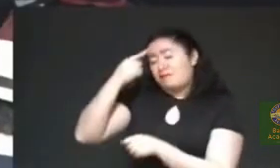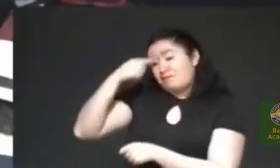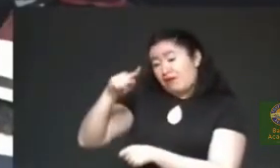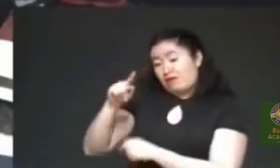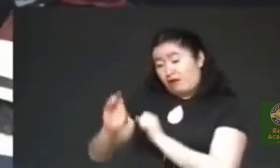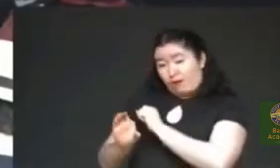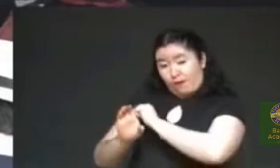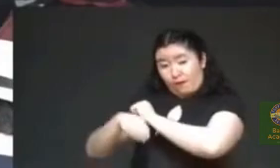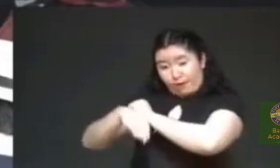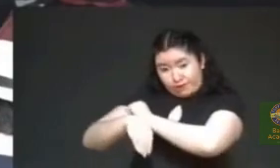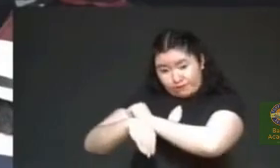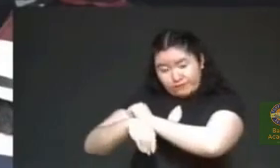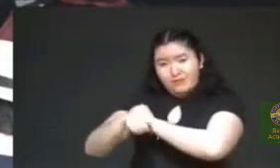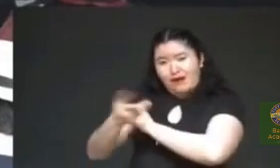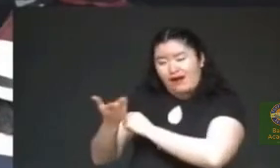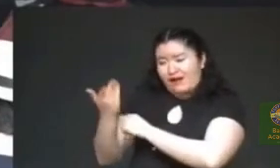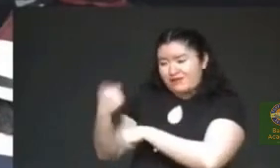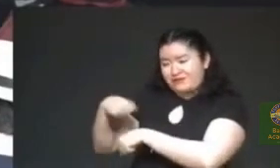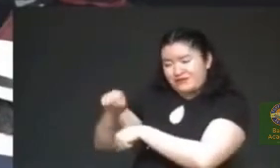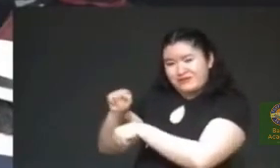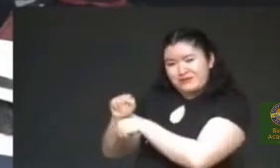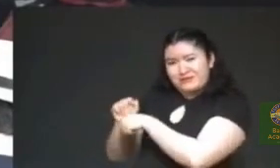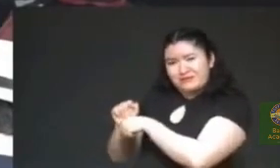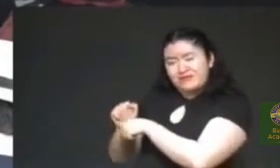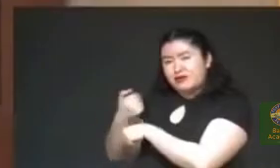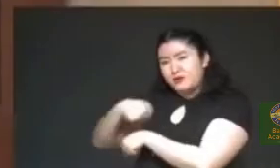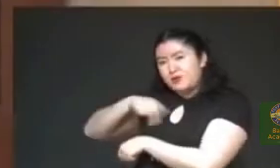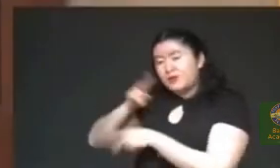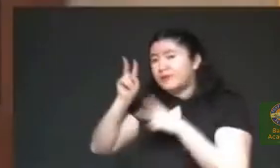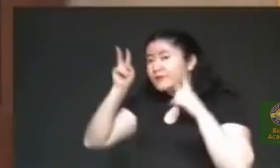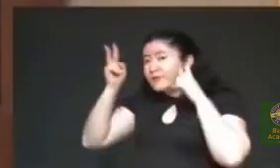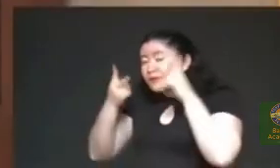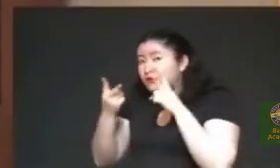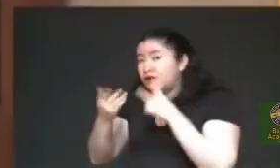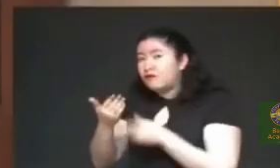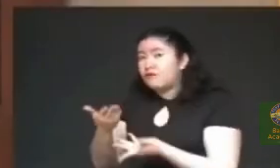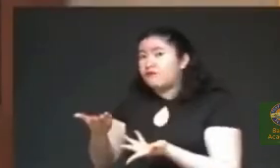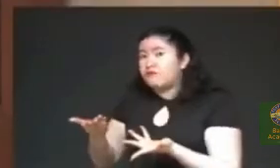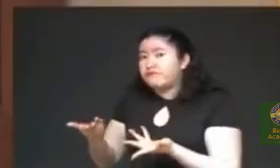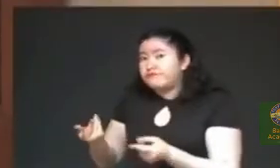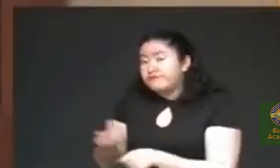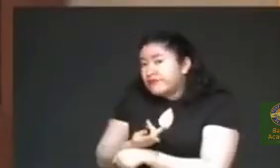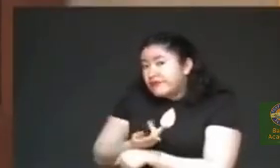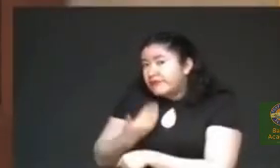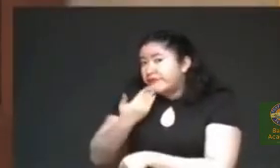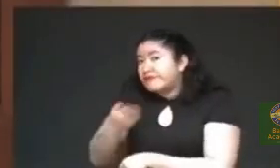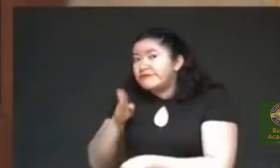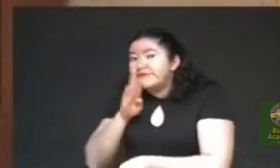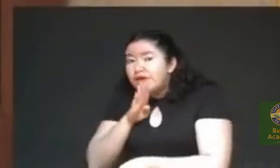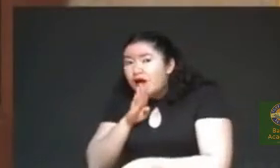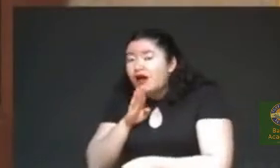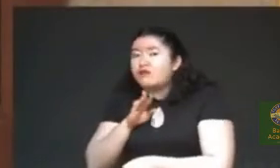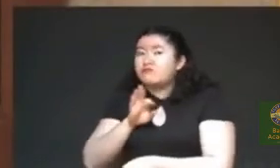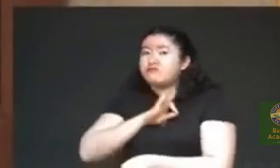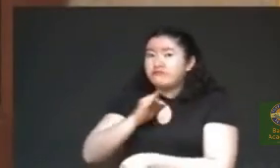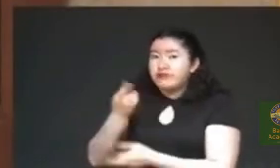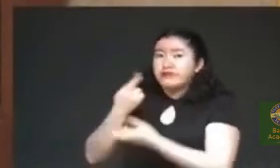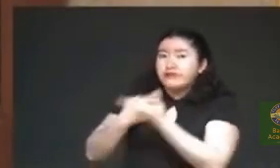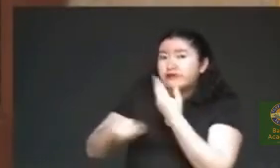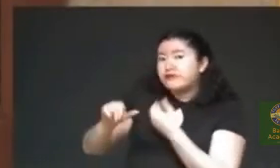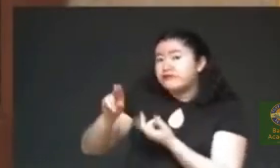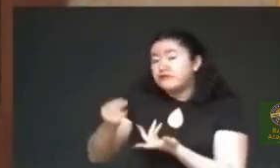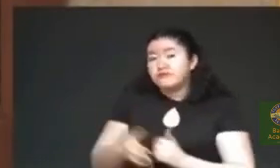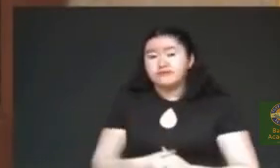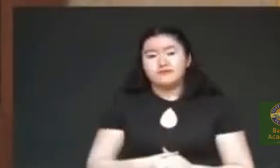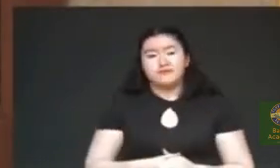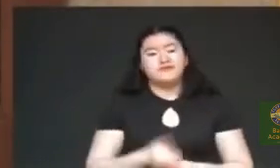clases? Se está trabajando, ahorita precisamente vamos a revisar los detalles, pero ese es un